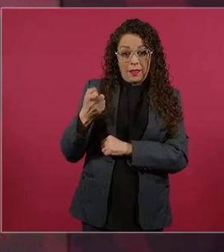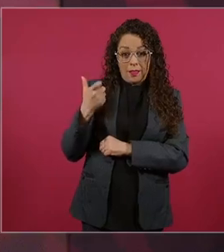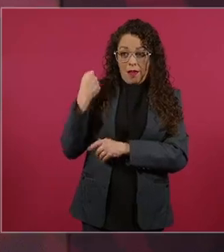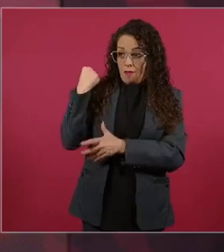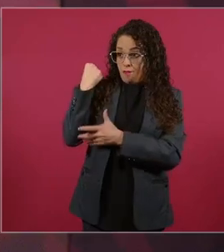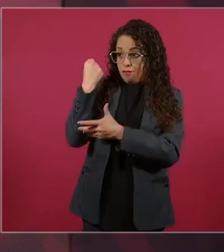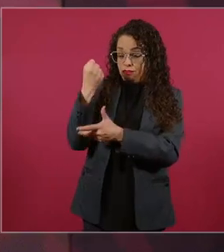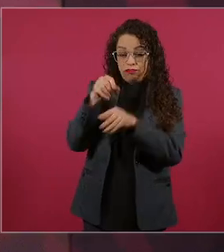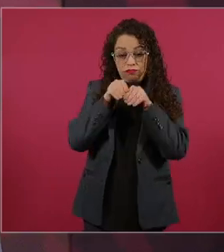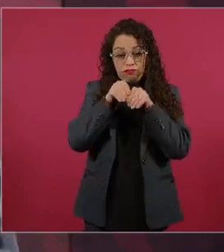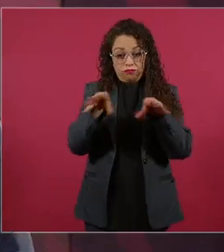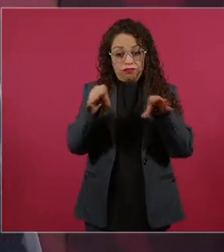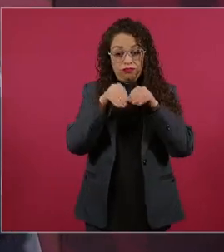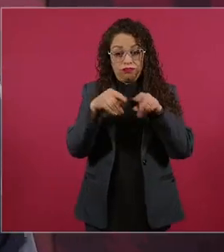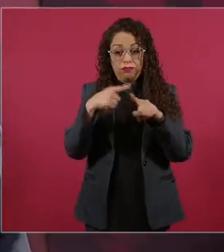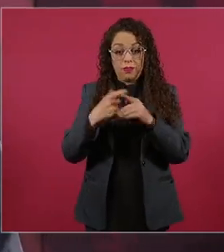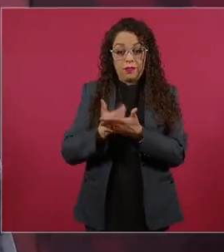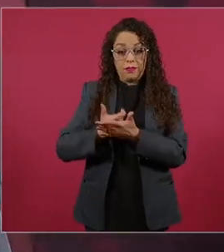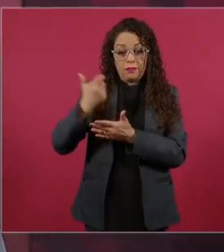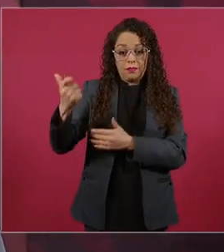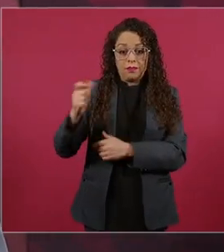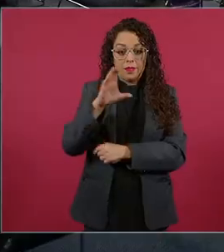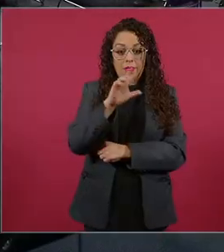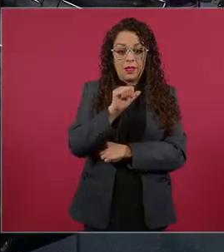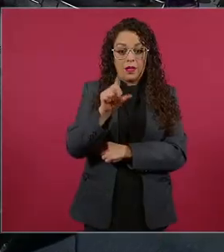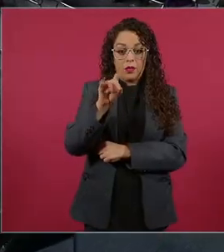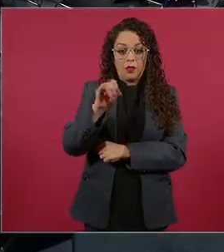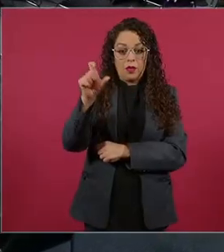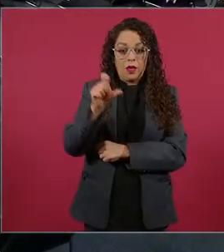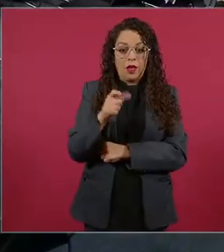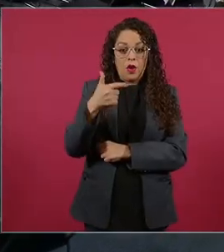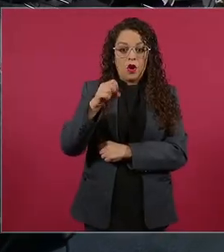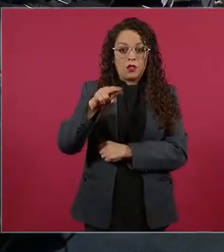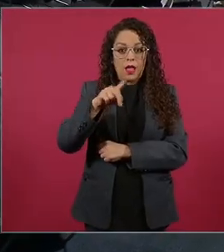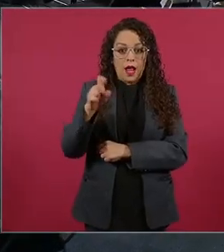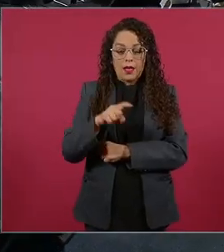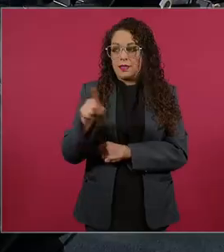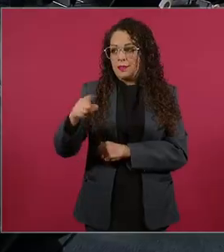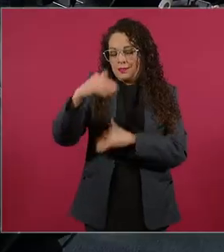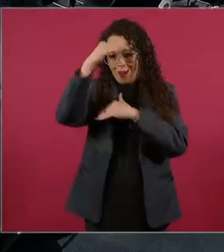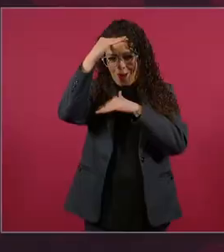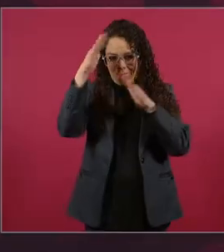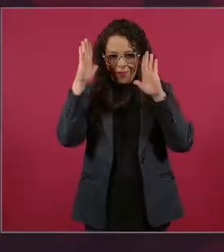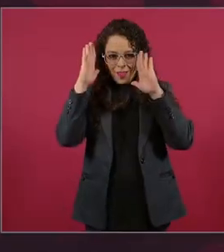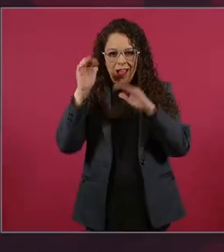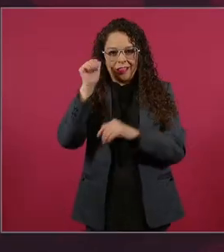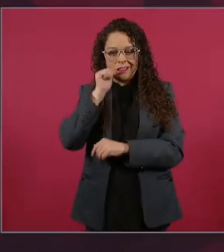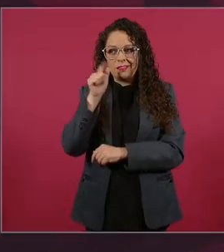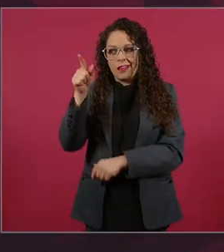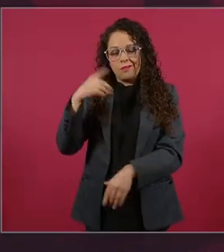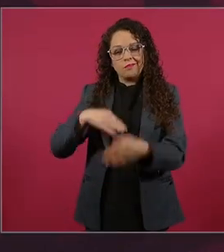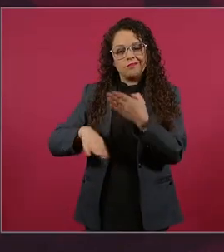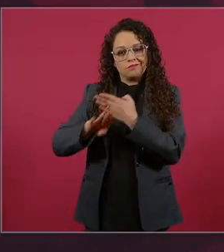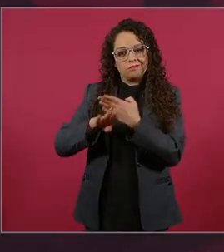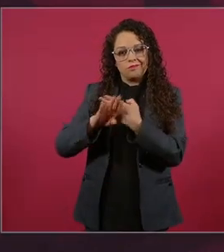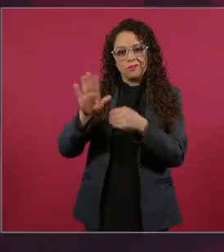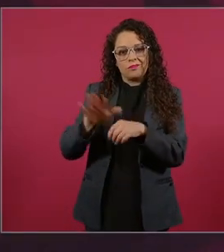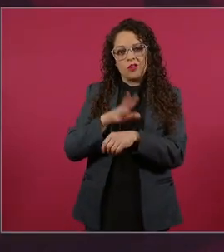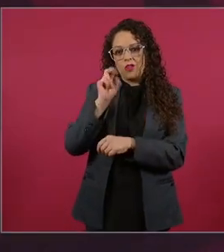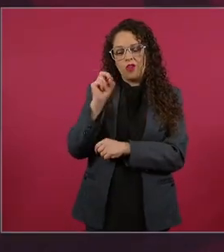financiadas por Claudio X González y los conservadores que no nos ven con buenos ojos, nuestros